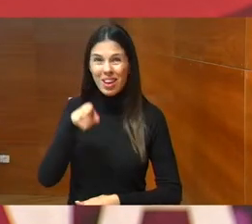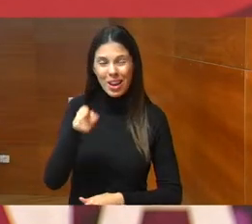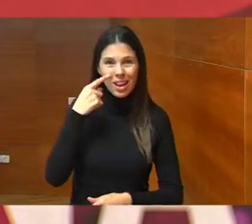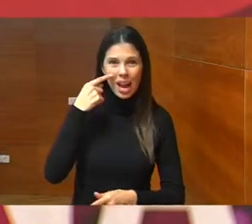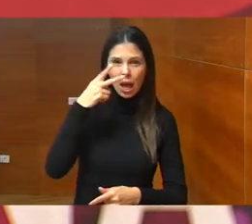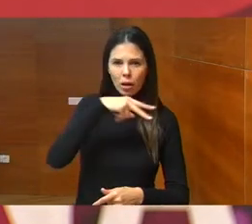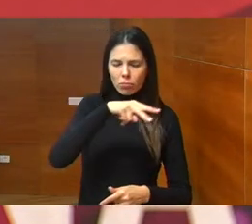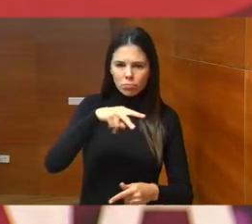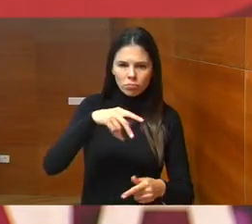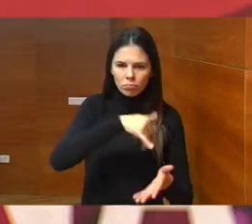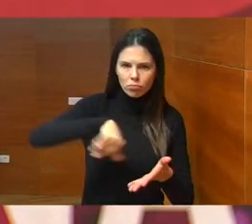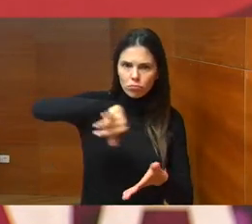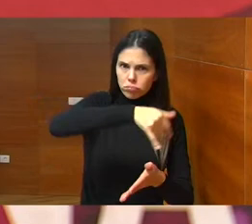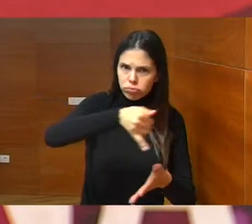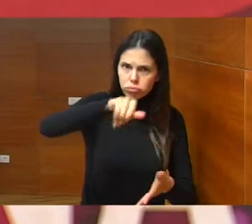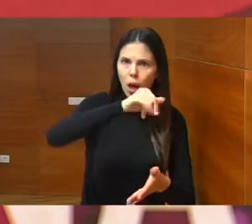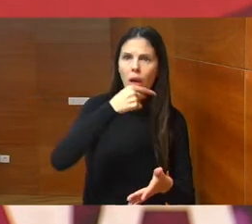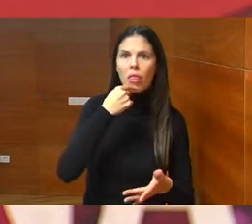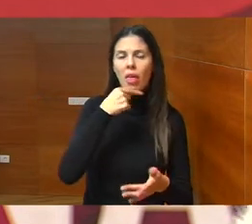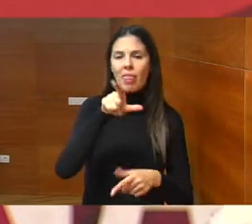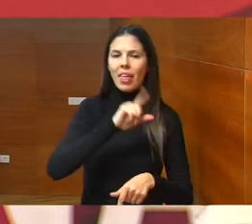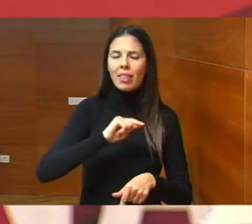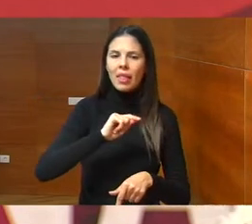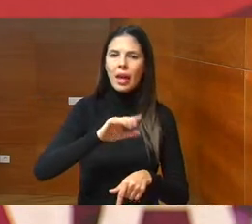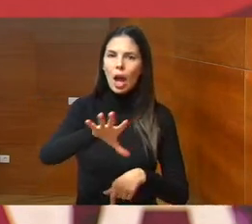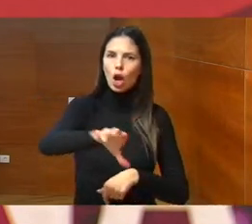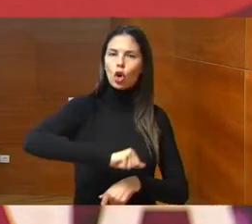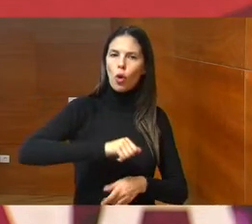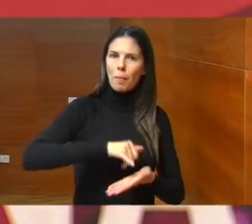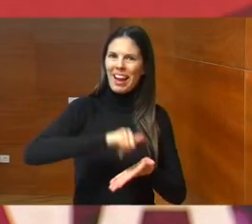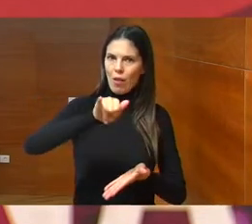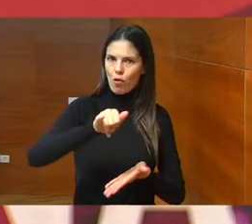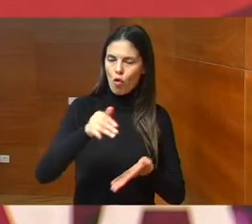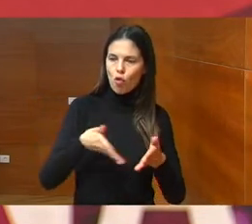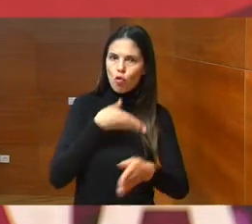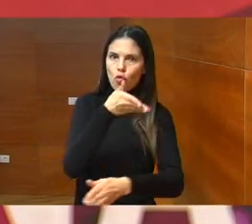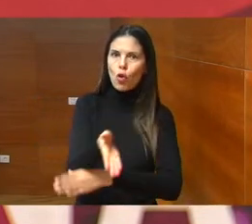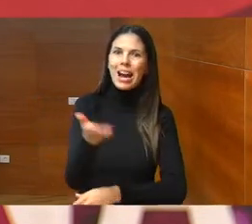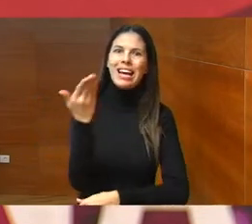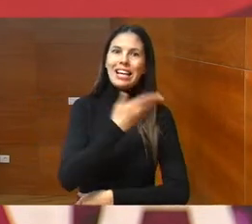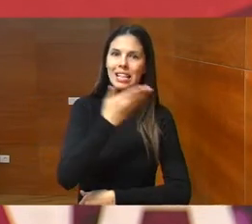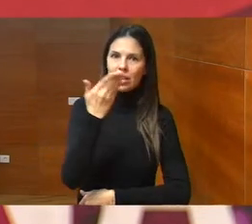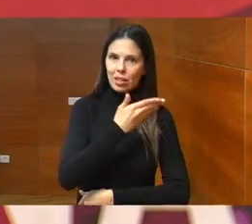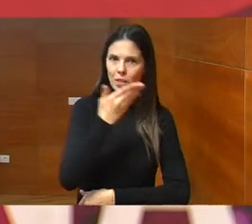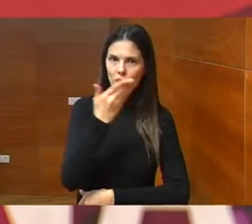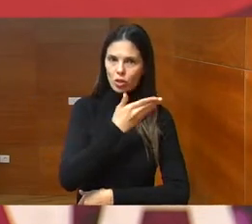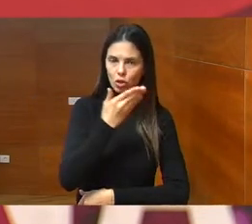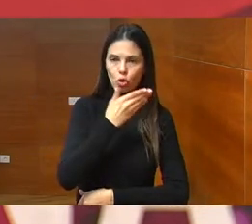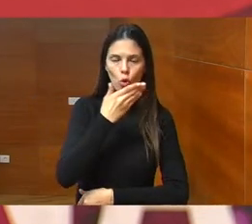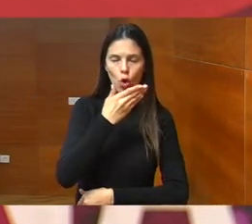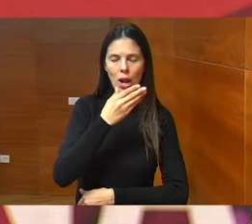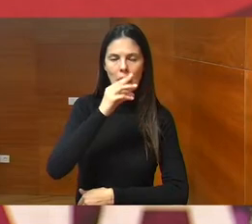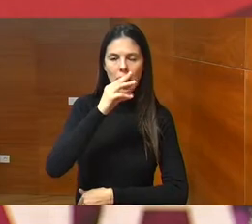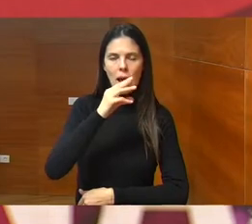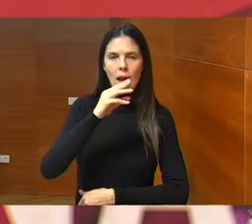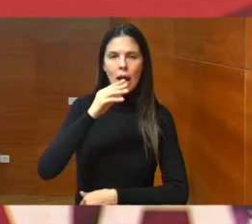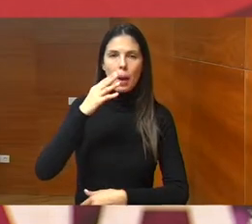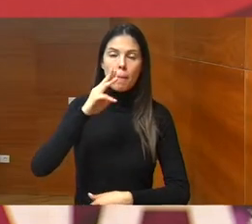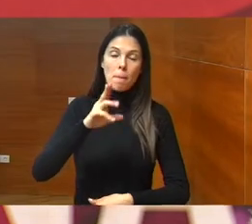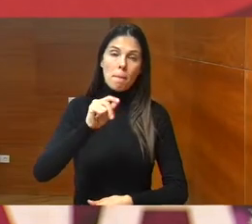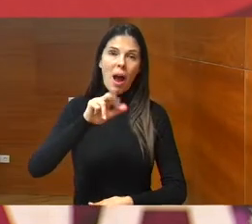decide marcar un avión que fue instruirse a skolariot en Pau en Francia